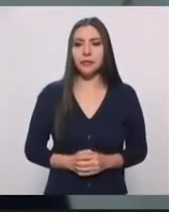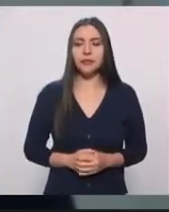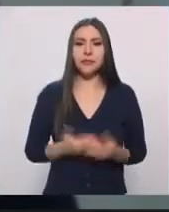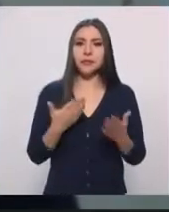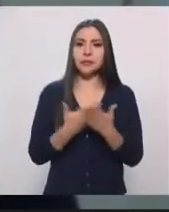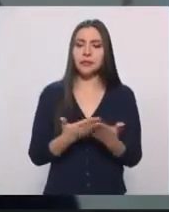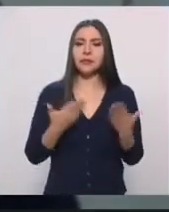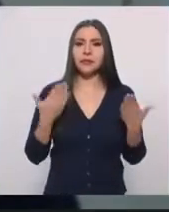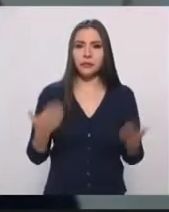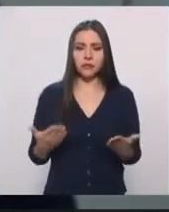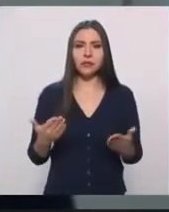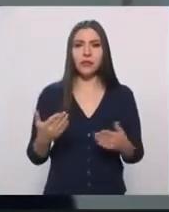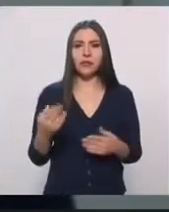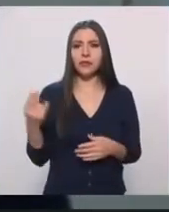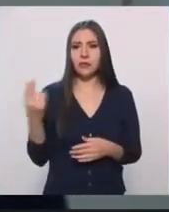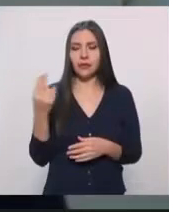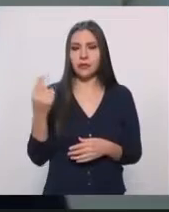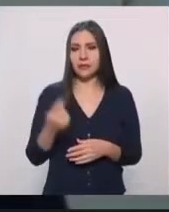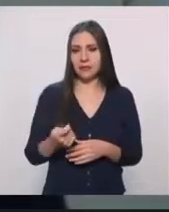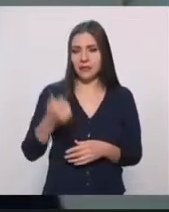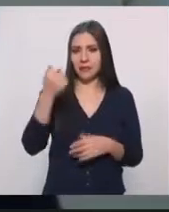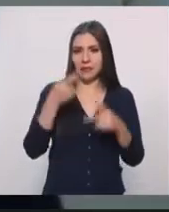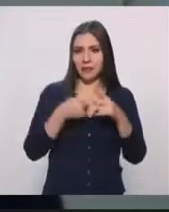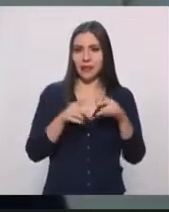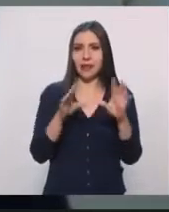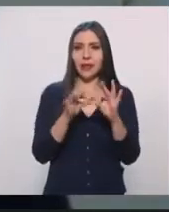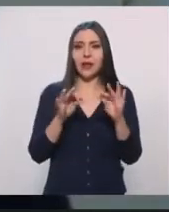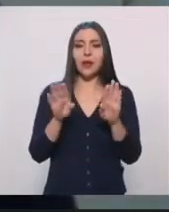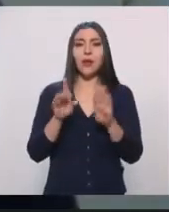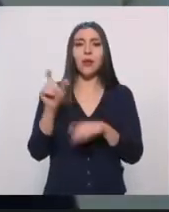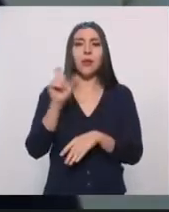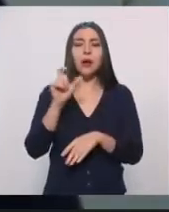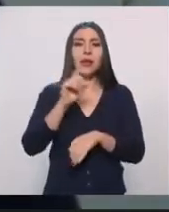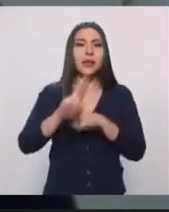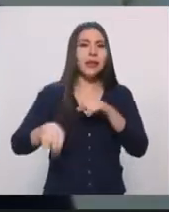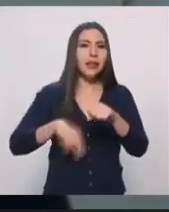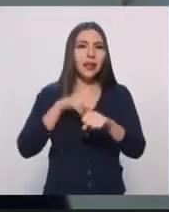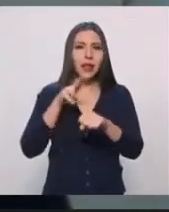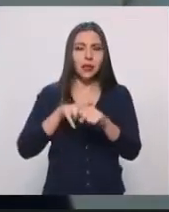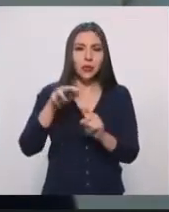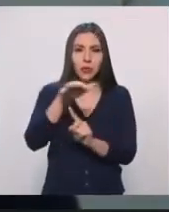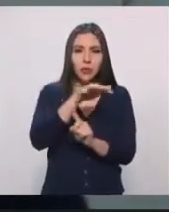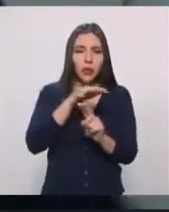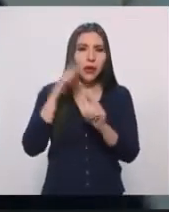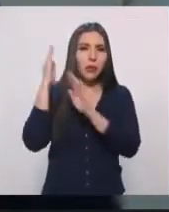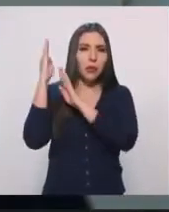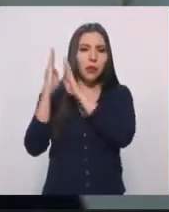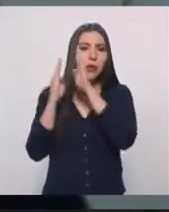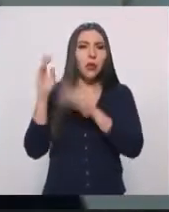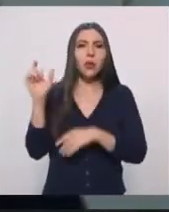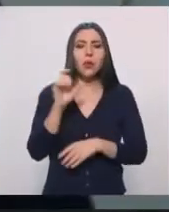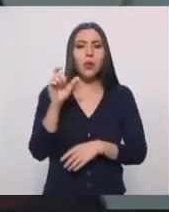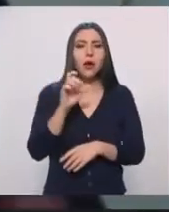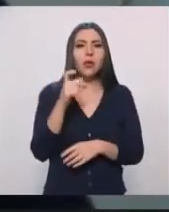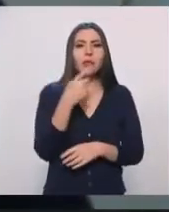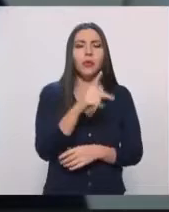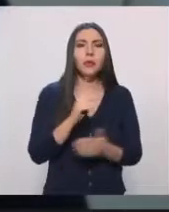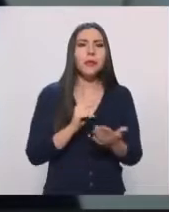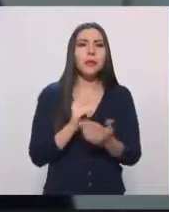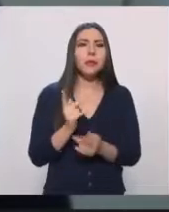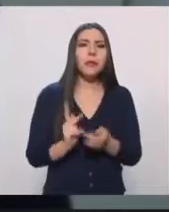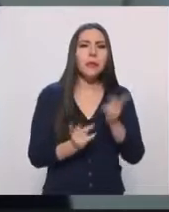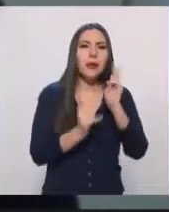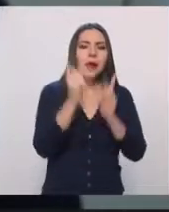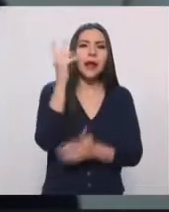definición en la biología y en la ecología que es cuando se habla de especies endémicas, que pues son las especies de un lugar, de